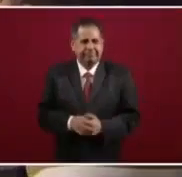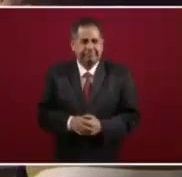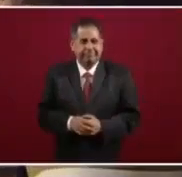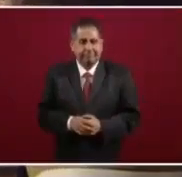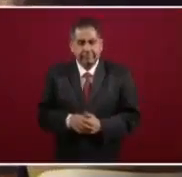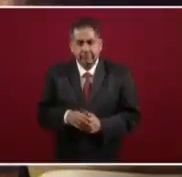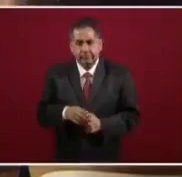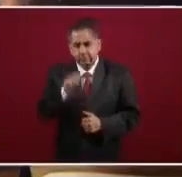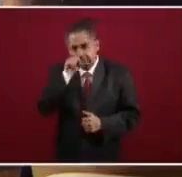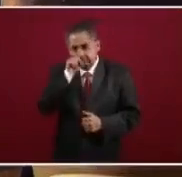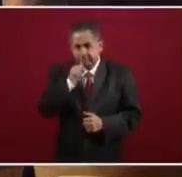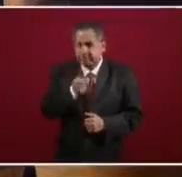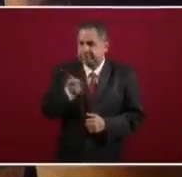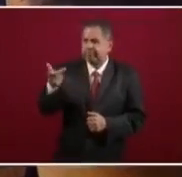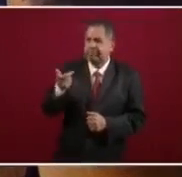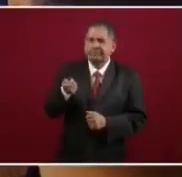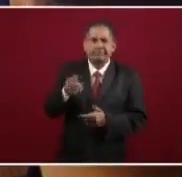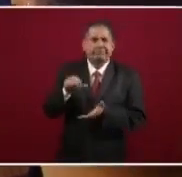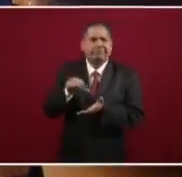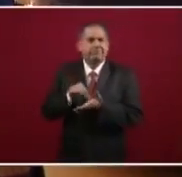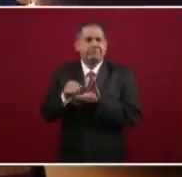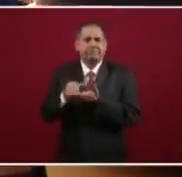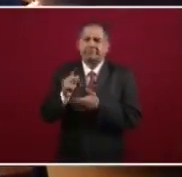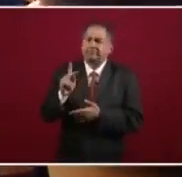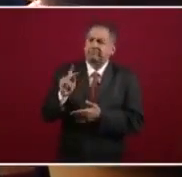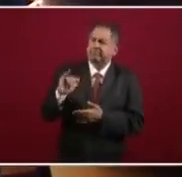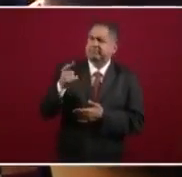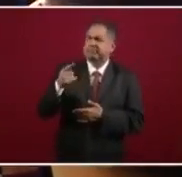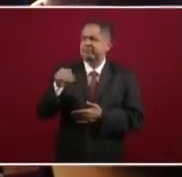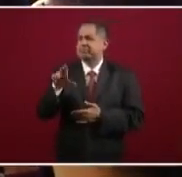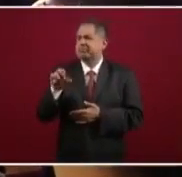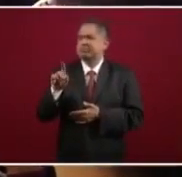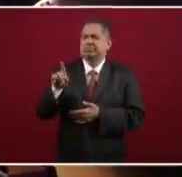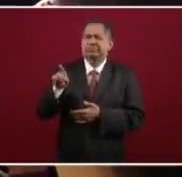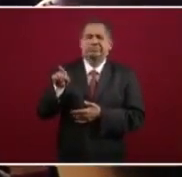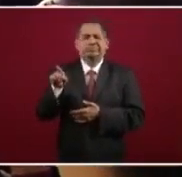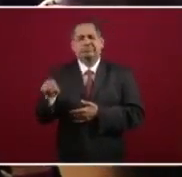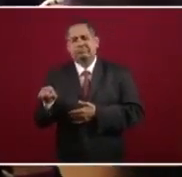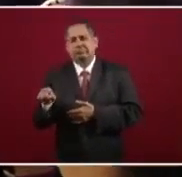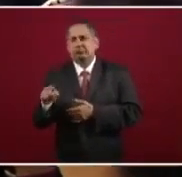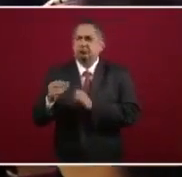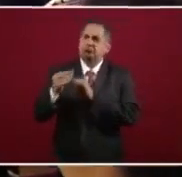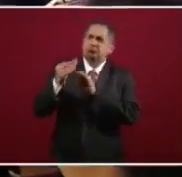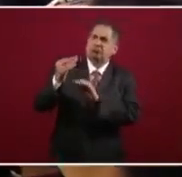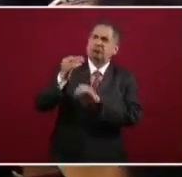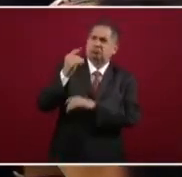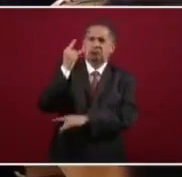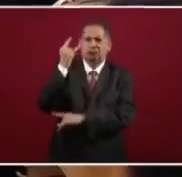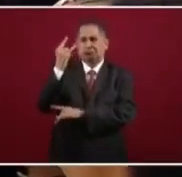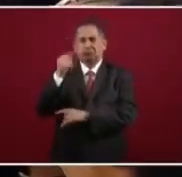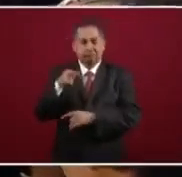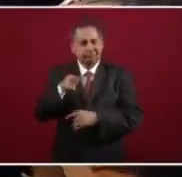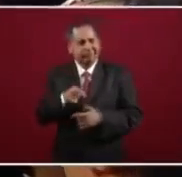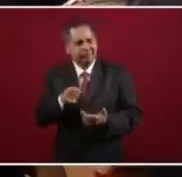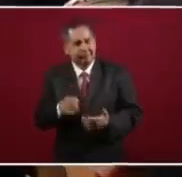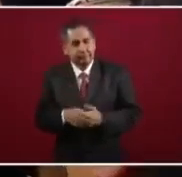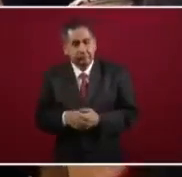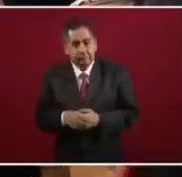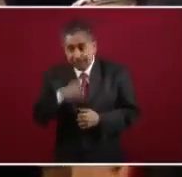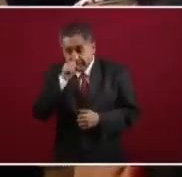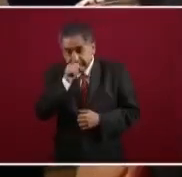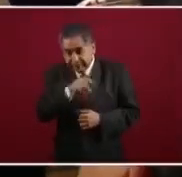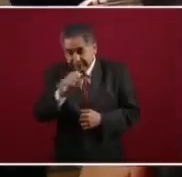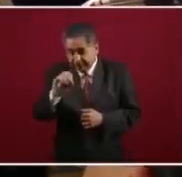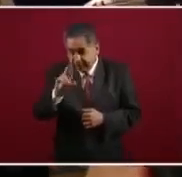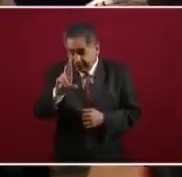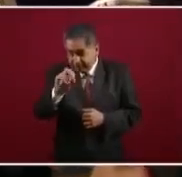el pigmeo queriendo enfrentar al gigante orozco